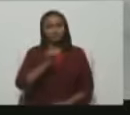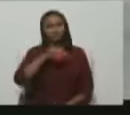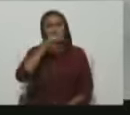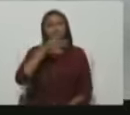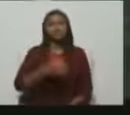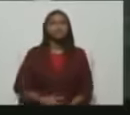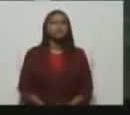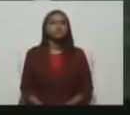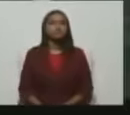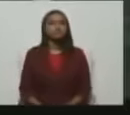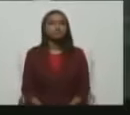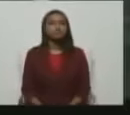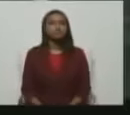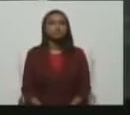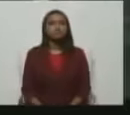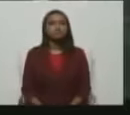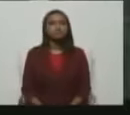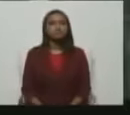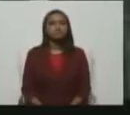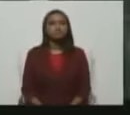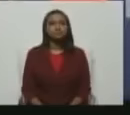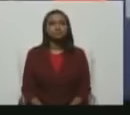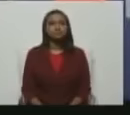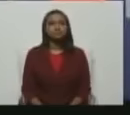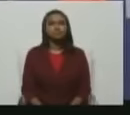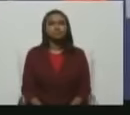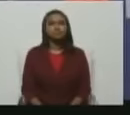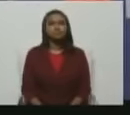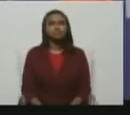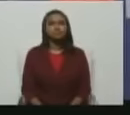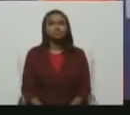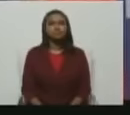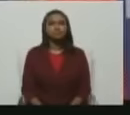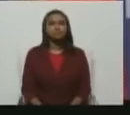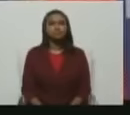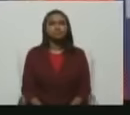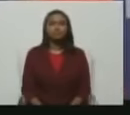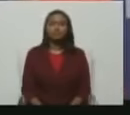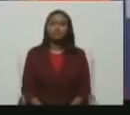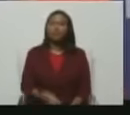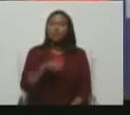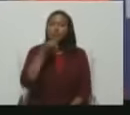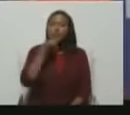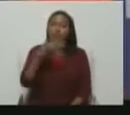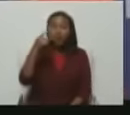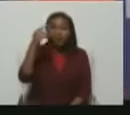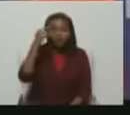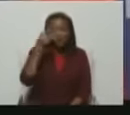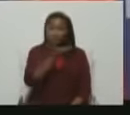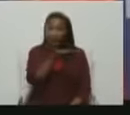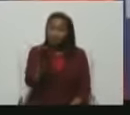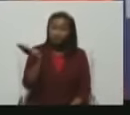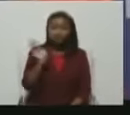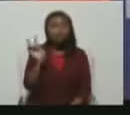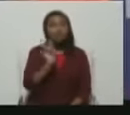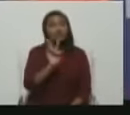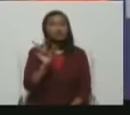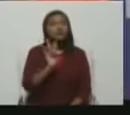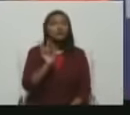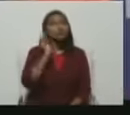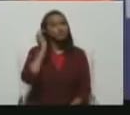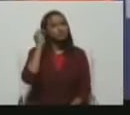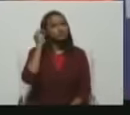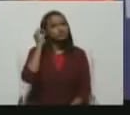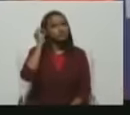¡Atención! ¡Pir! Muy buenos días, pueblo de Venezuela, distinguidas autoridades,